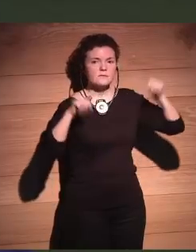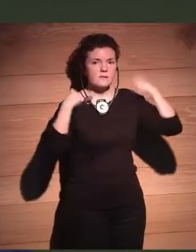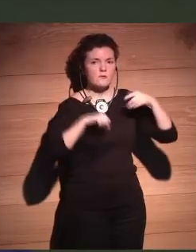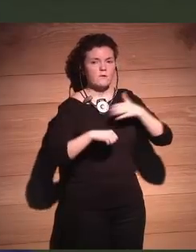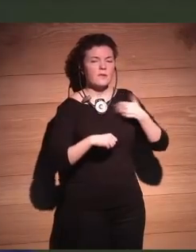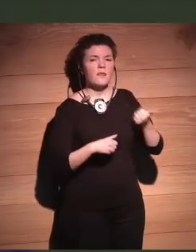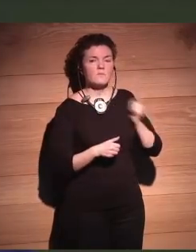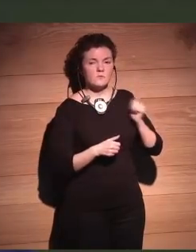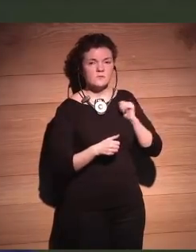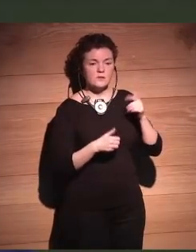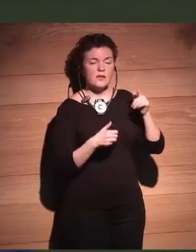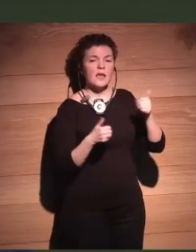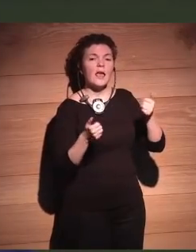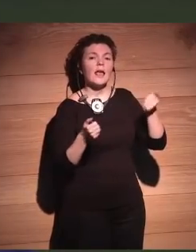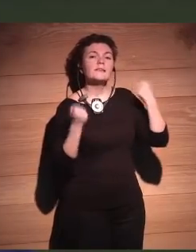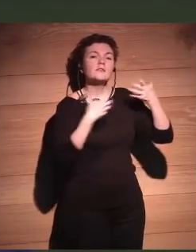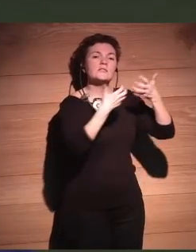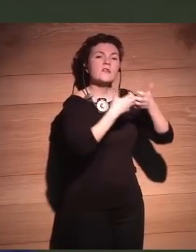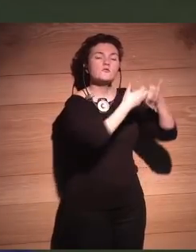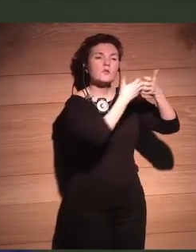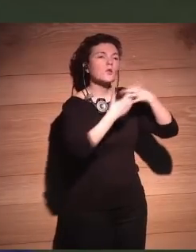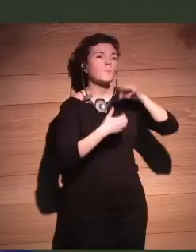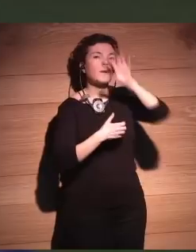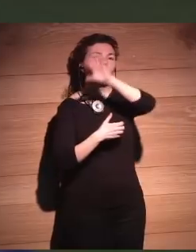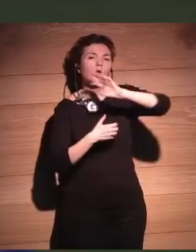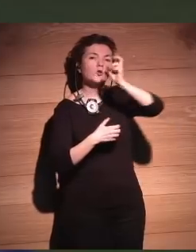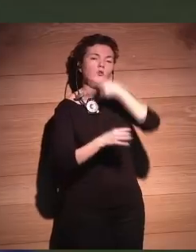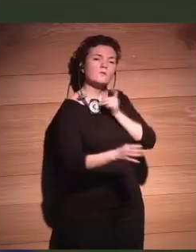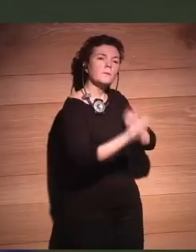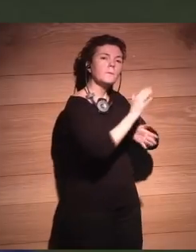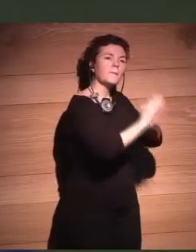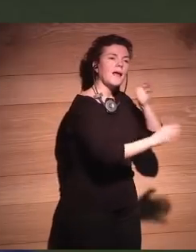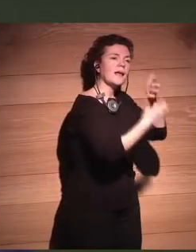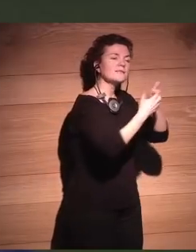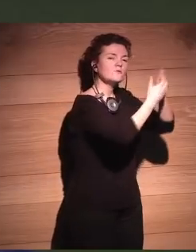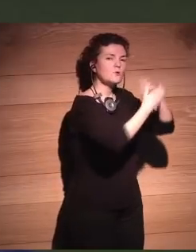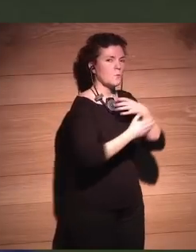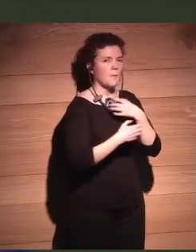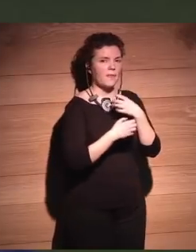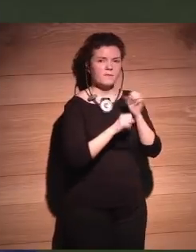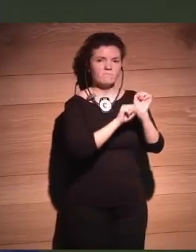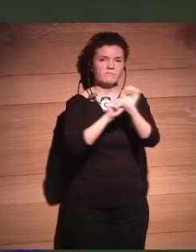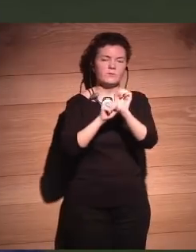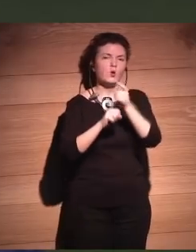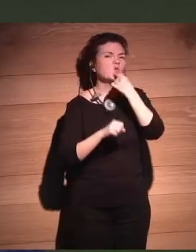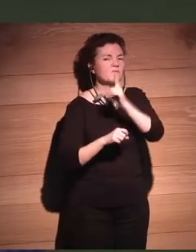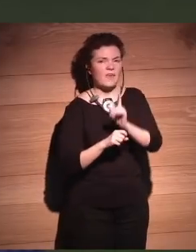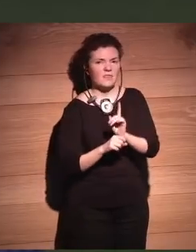ensayos. En los ensayos que hacemos en Estados Unidos no podemos aceptar gente de otros países, por lo menos no